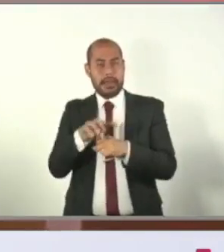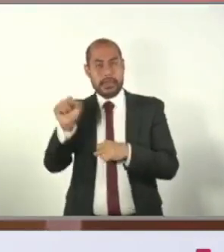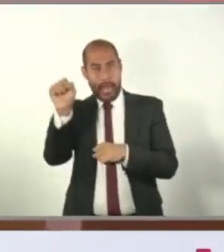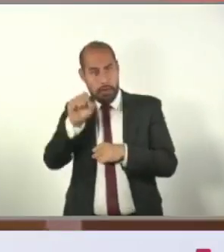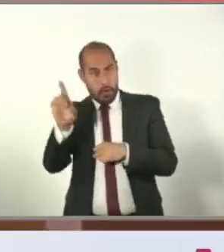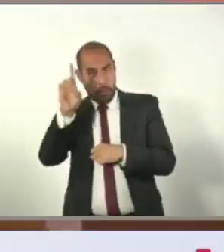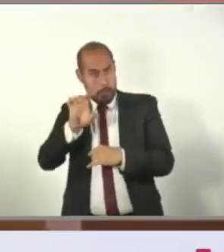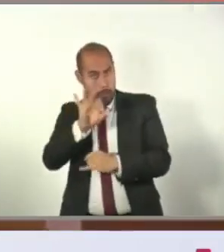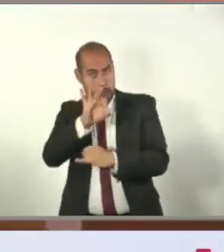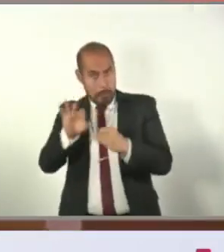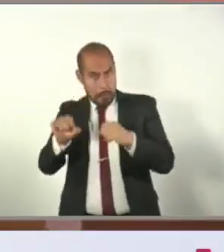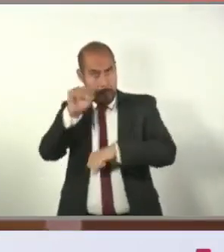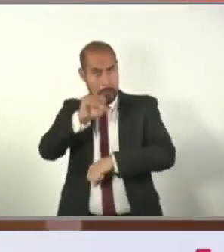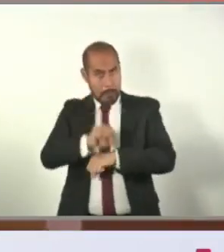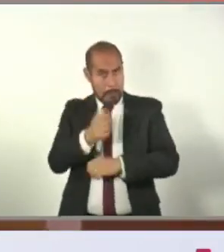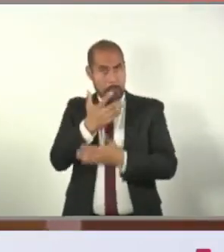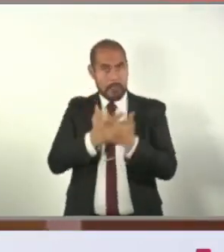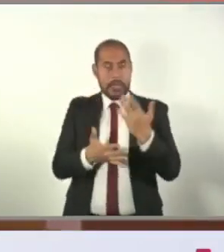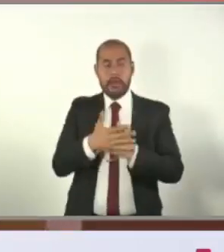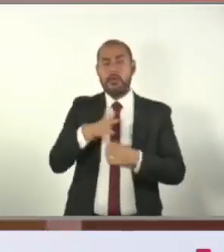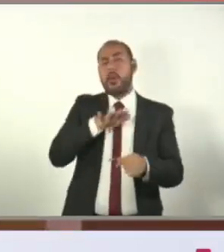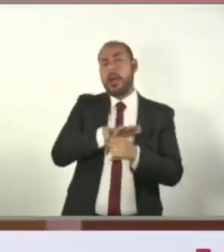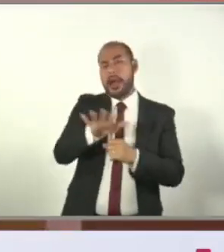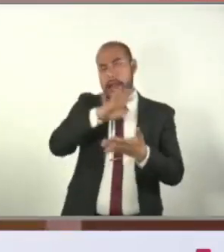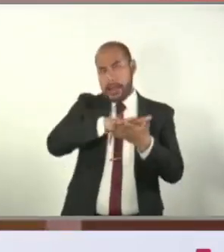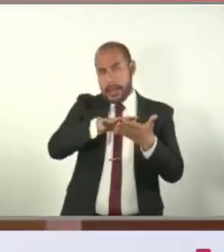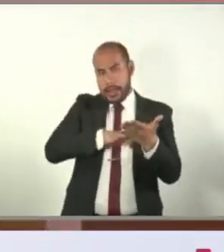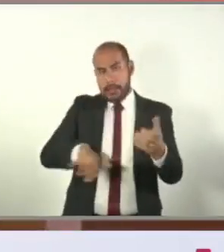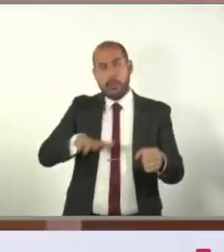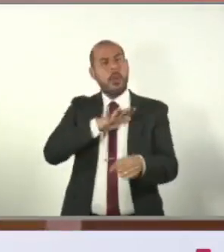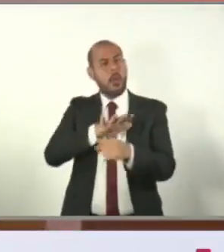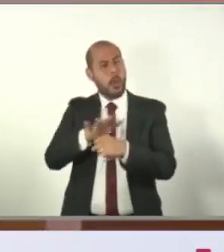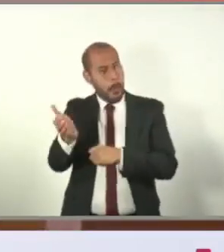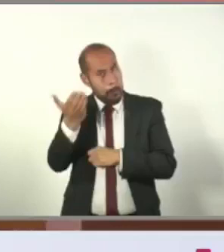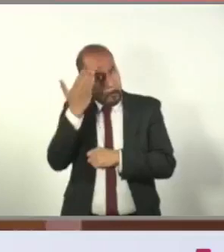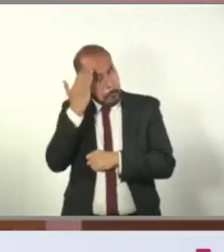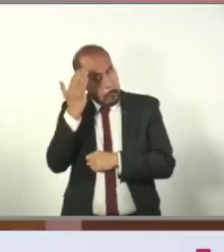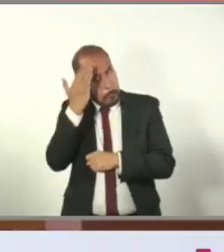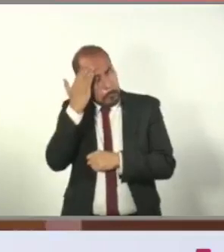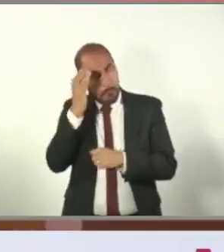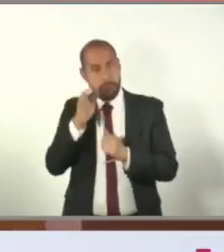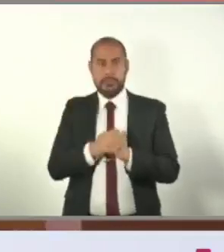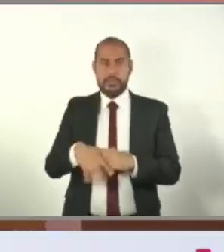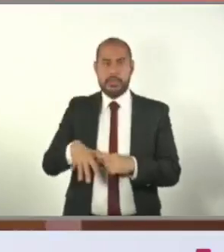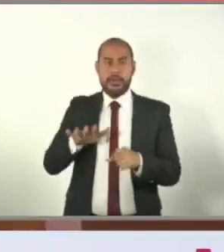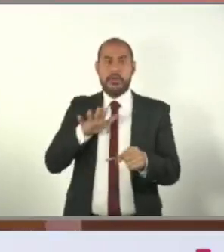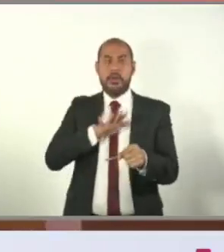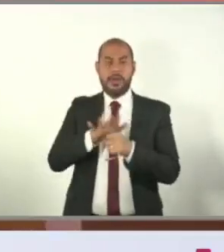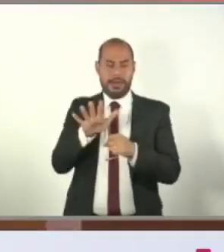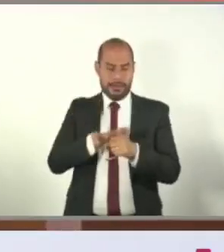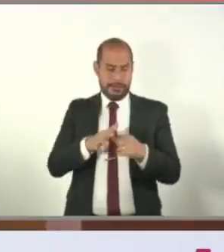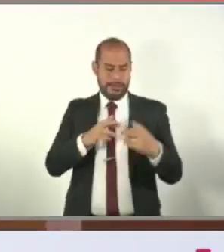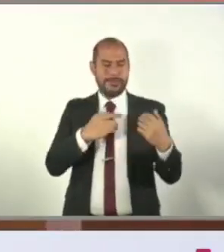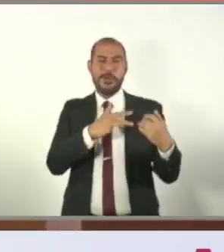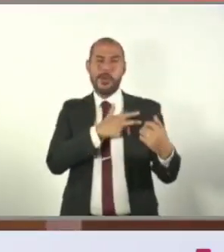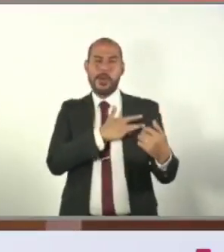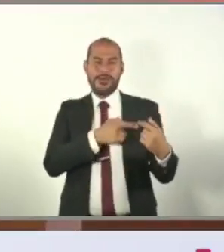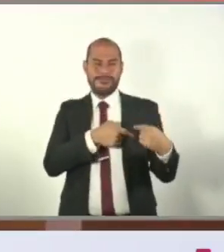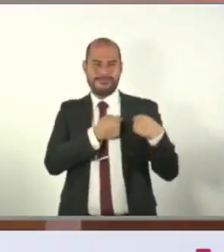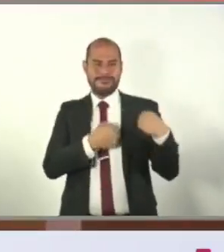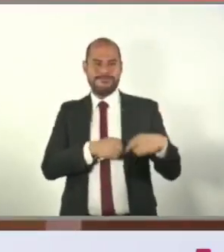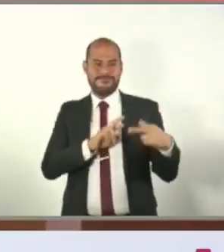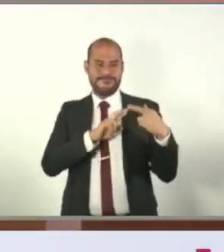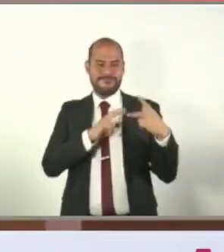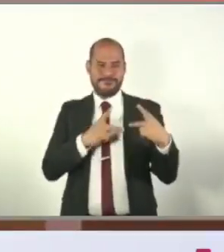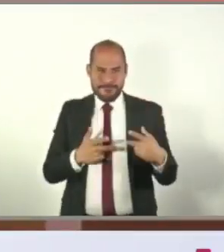semana, lo que lees, lo que conoces, lo que rompe tu corazón y lo